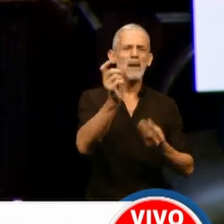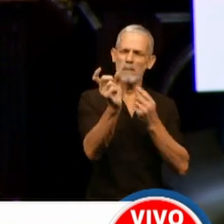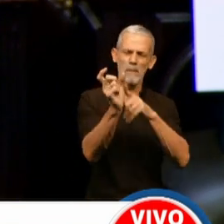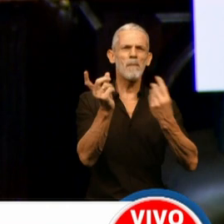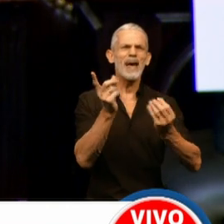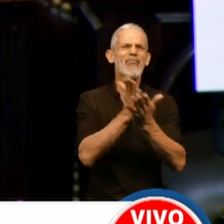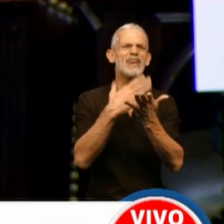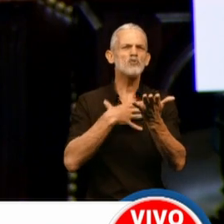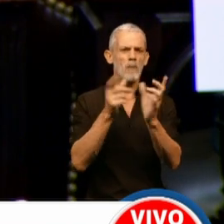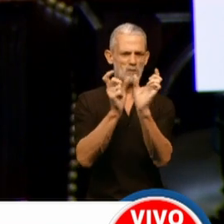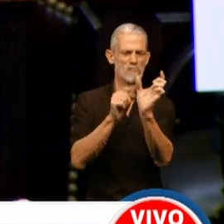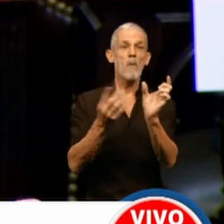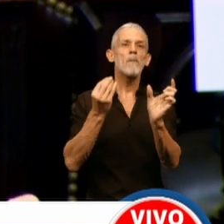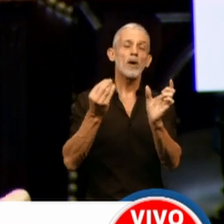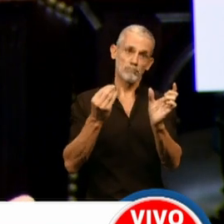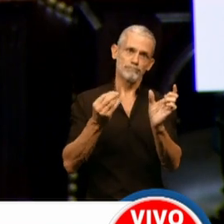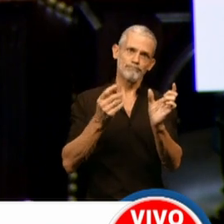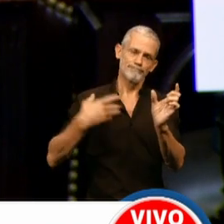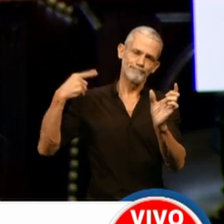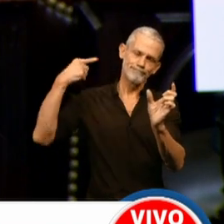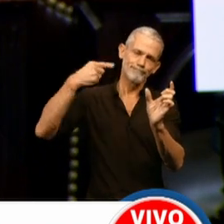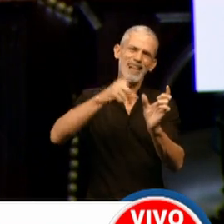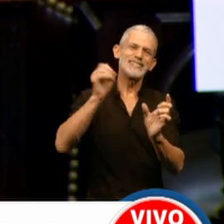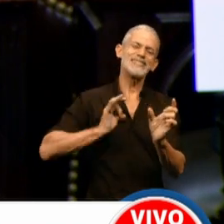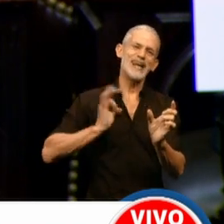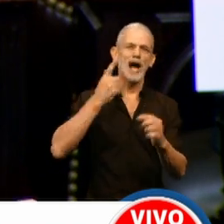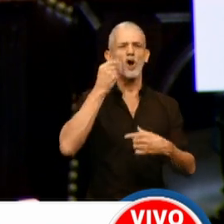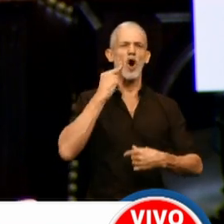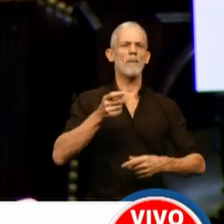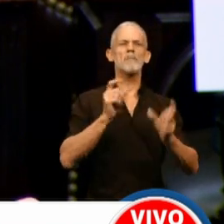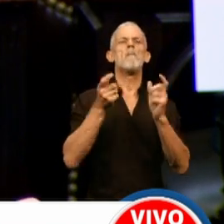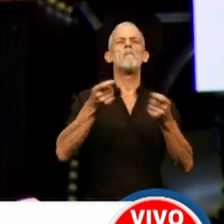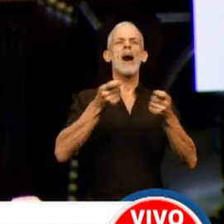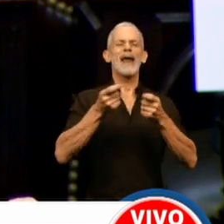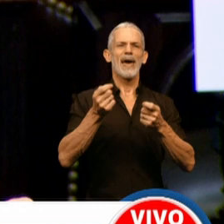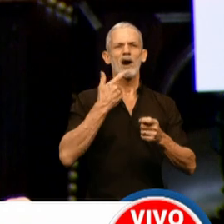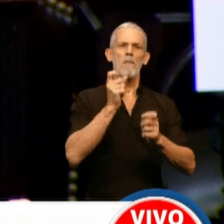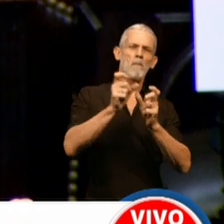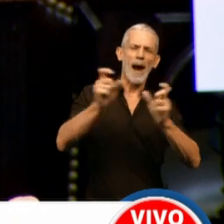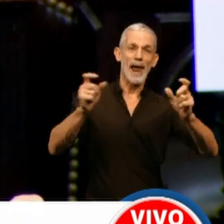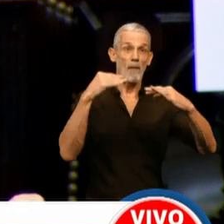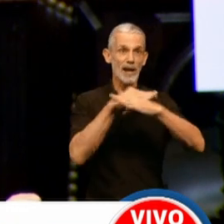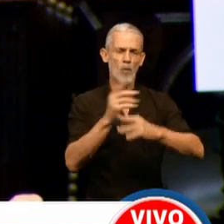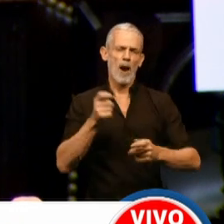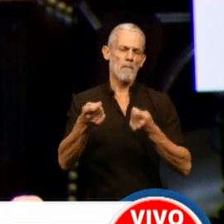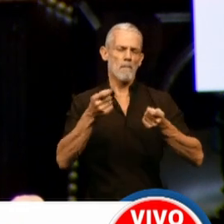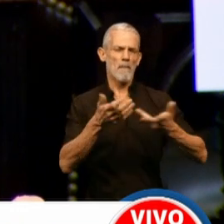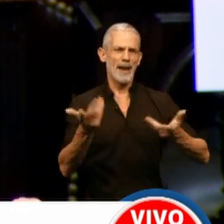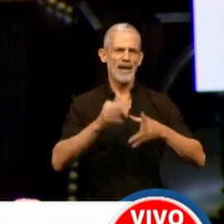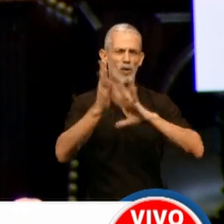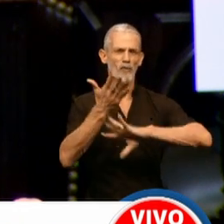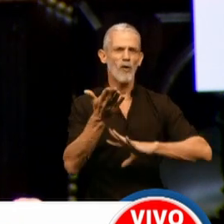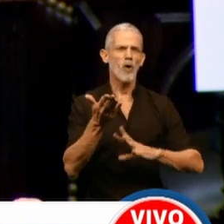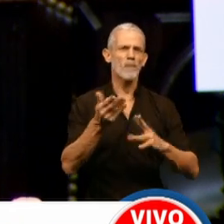cualquier cosa porque han sido dueños de las palabras durante el último siglo porque han sido dueños de la manera de decir porque han sido dueños de la manera de